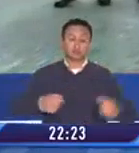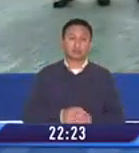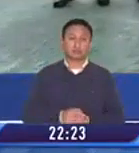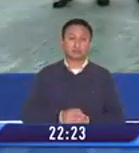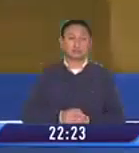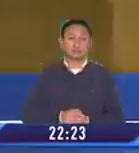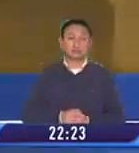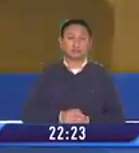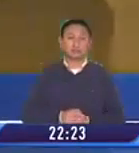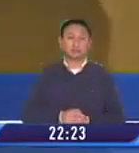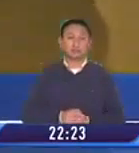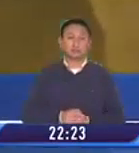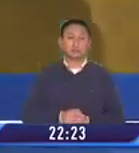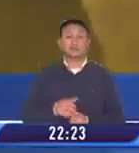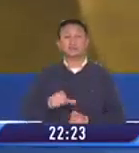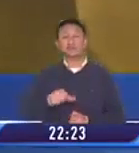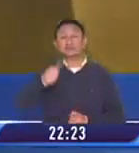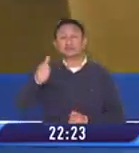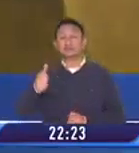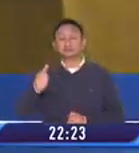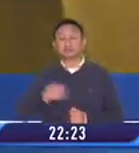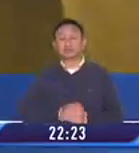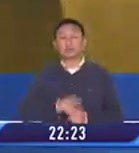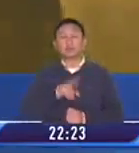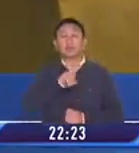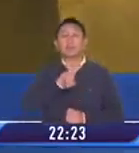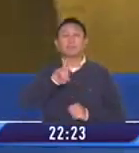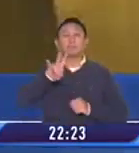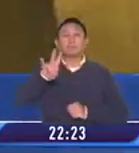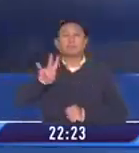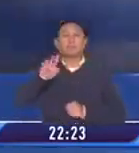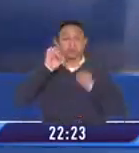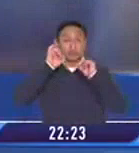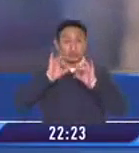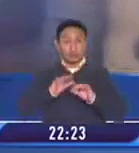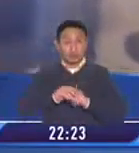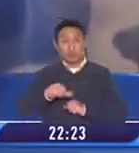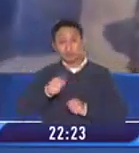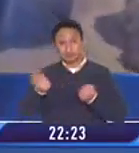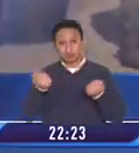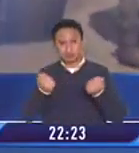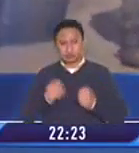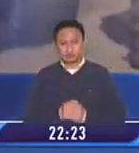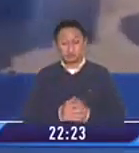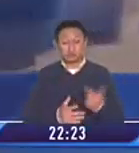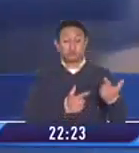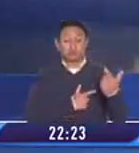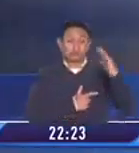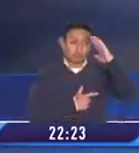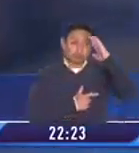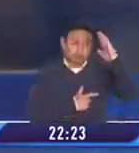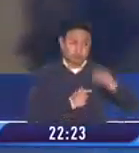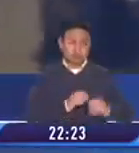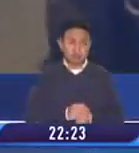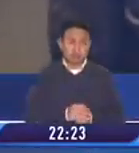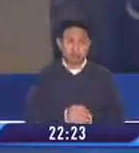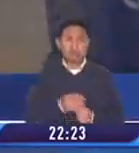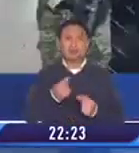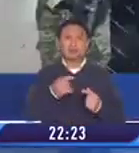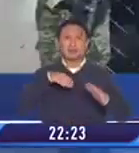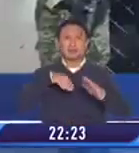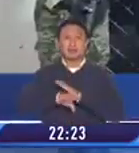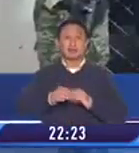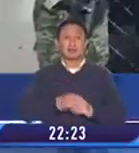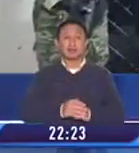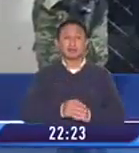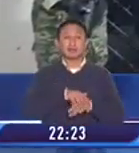de energía. Por otro lado, la noche del 27 de septiembre, durante otro operativo, militares y policías ejecutaron una operación en el sector de